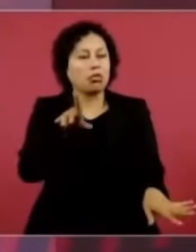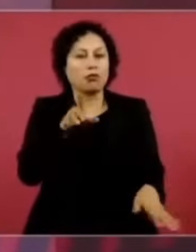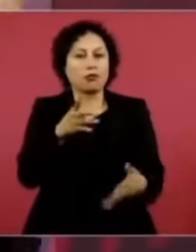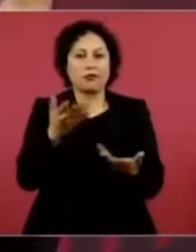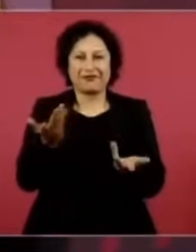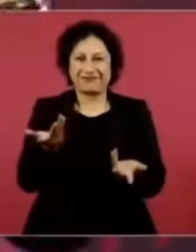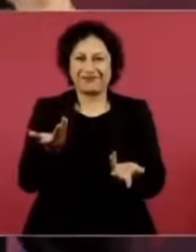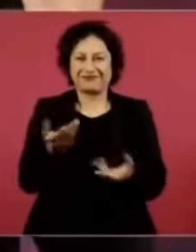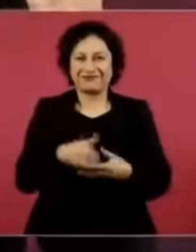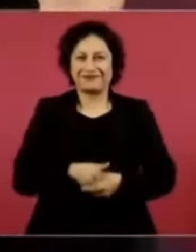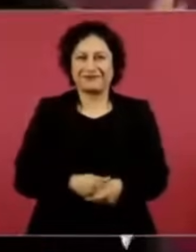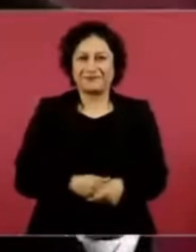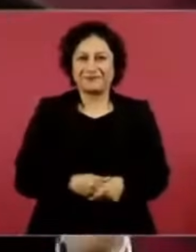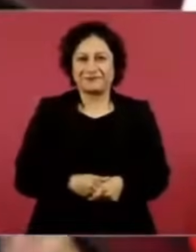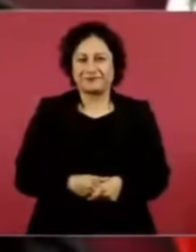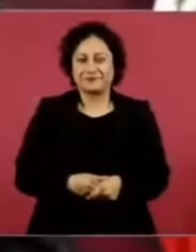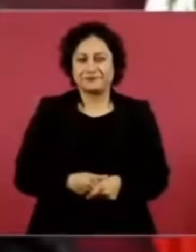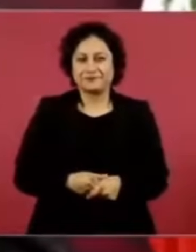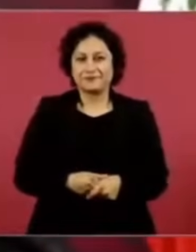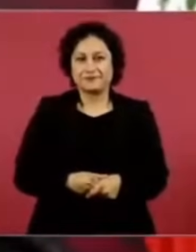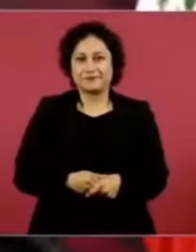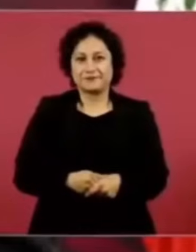Miren,